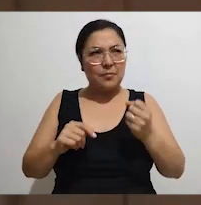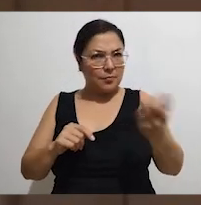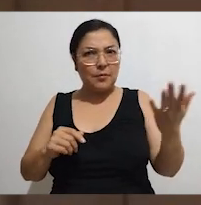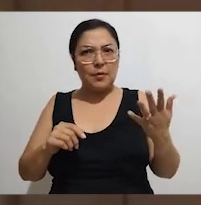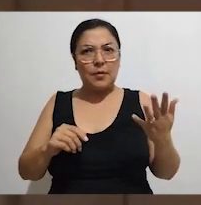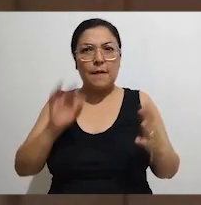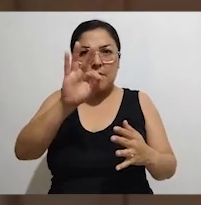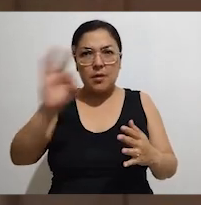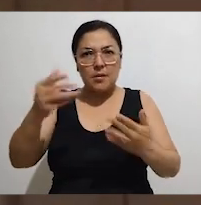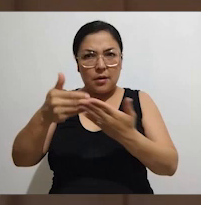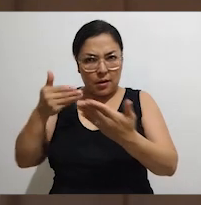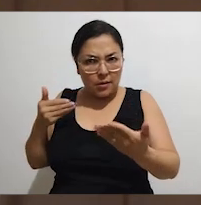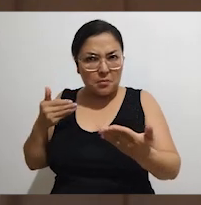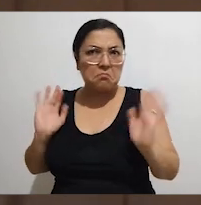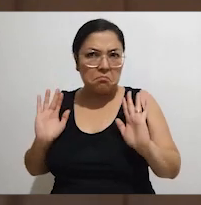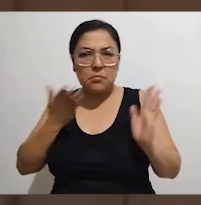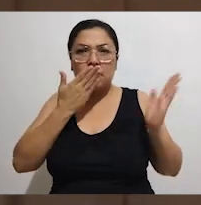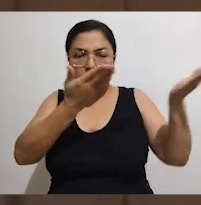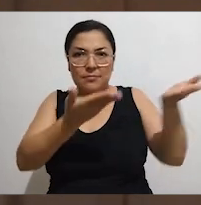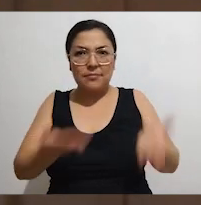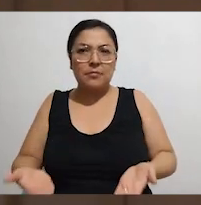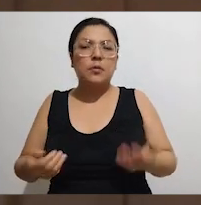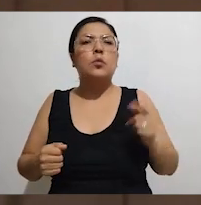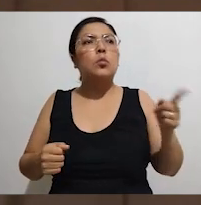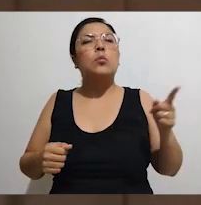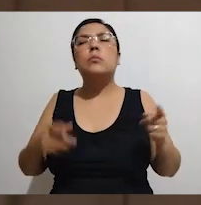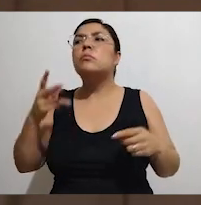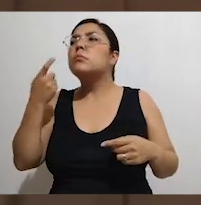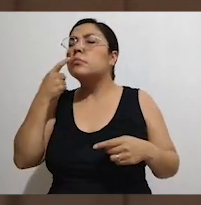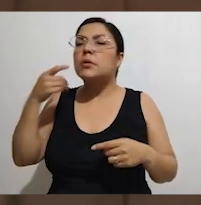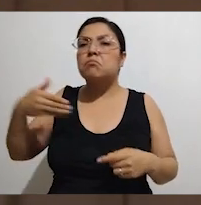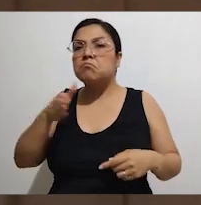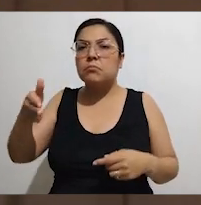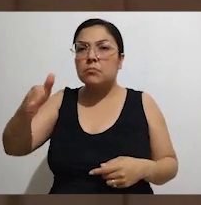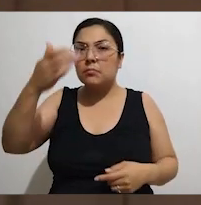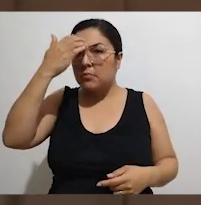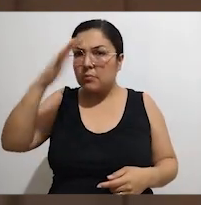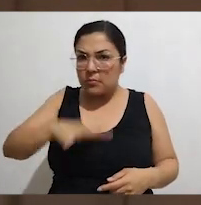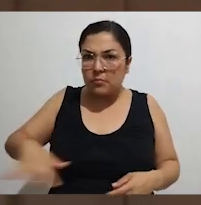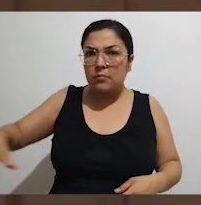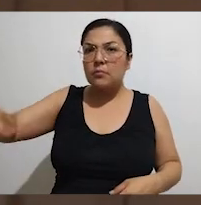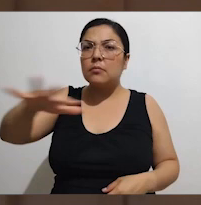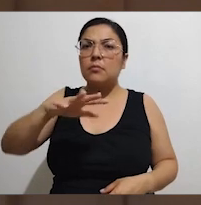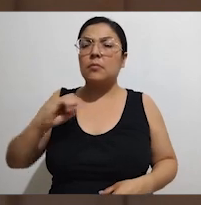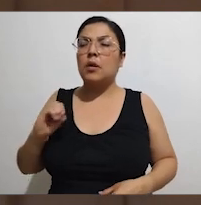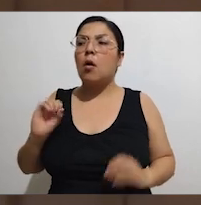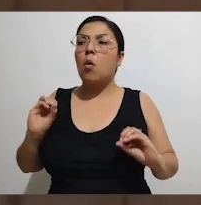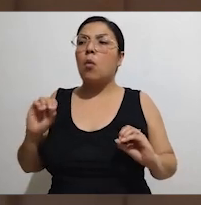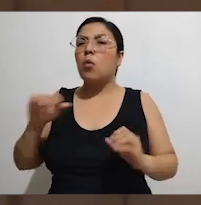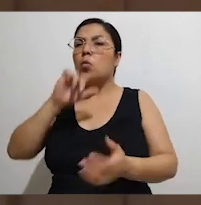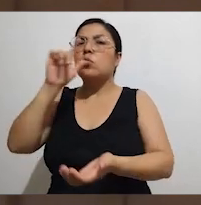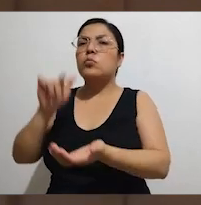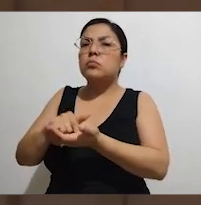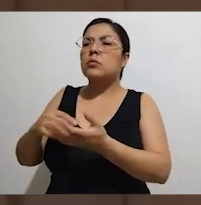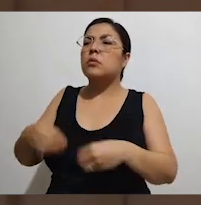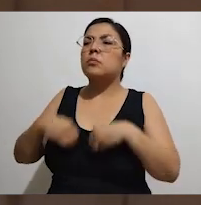previos. ¿Por qué? Porque deseaban recorrer algunas rutas, querían conocer un poco más del ambiente político electoral que se